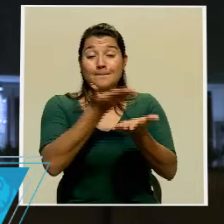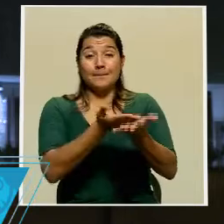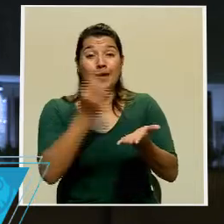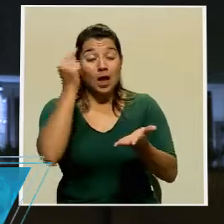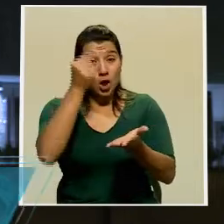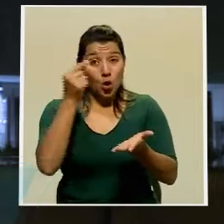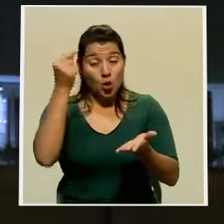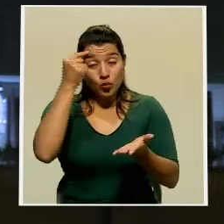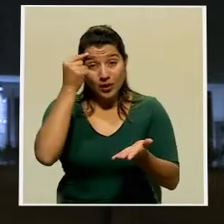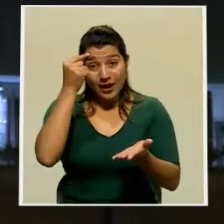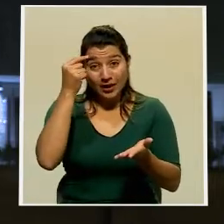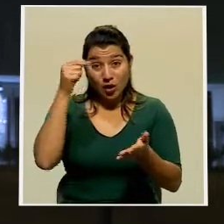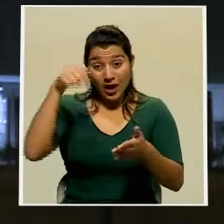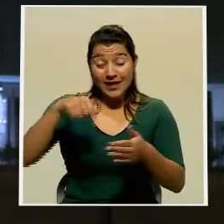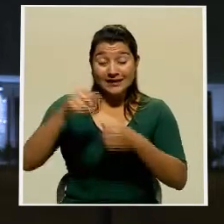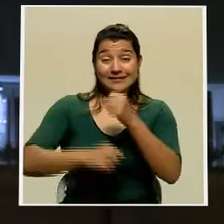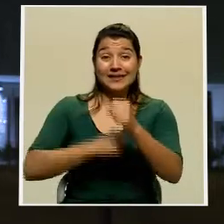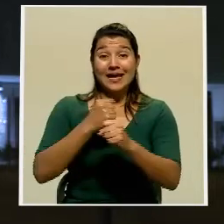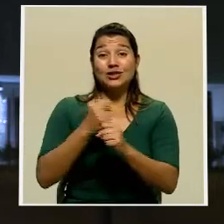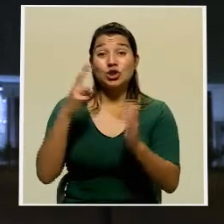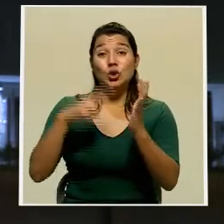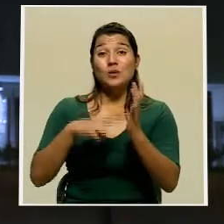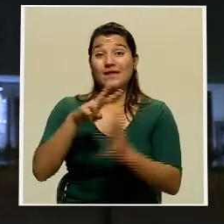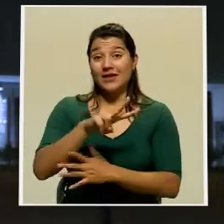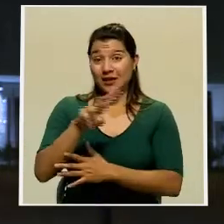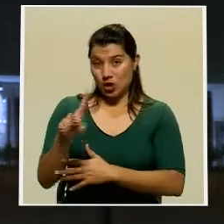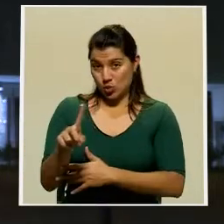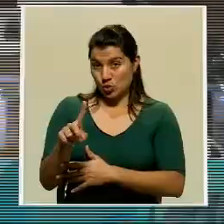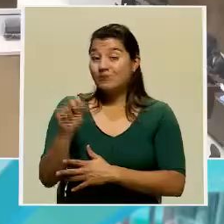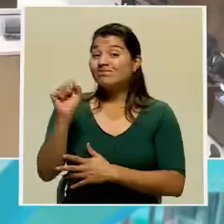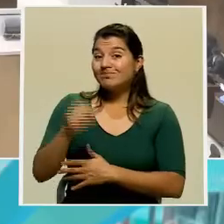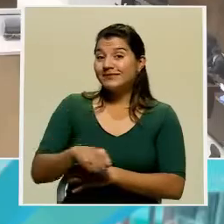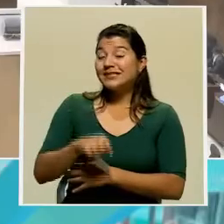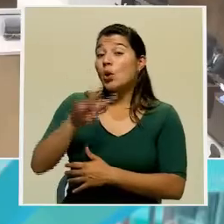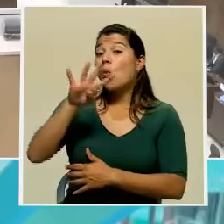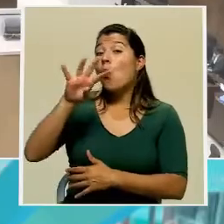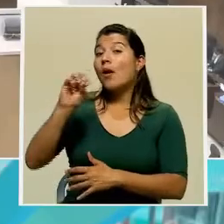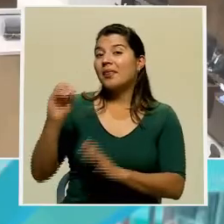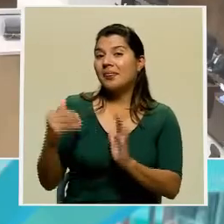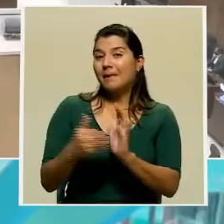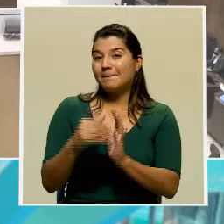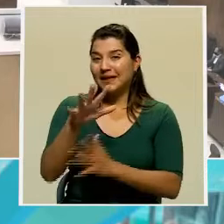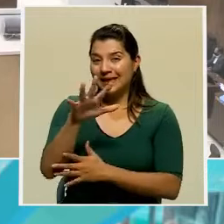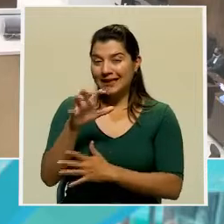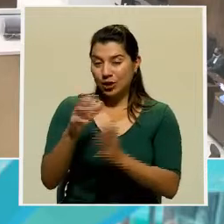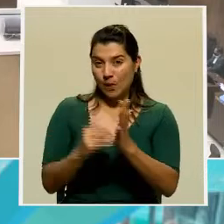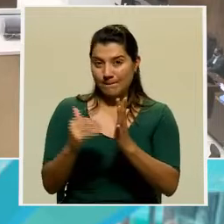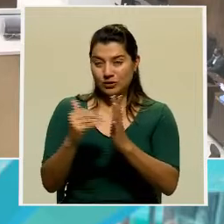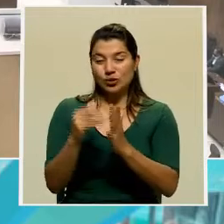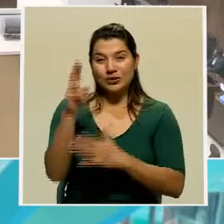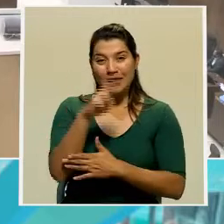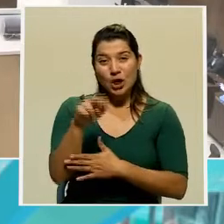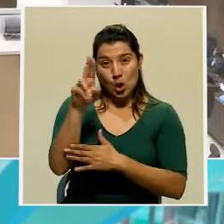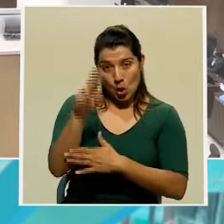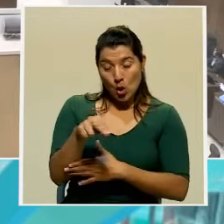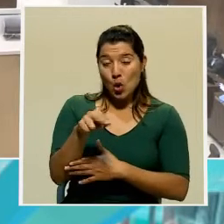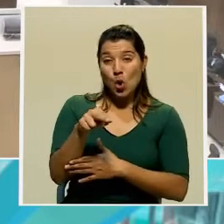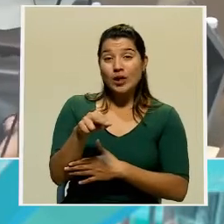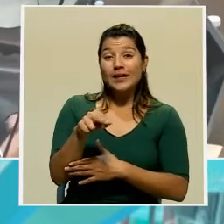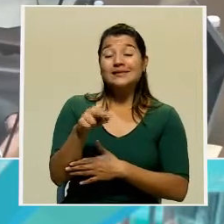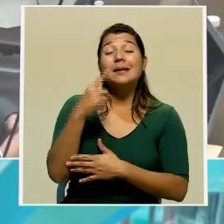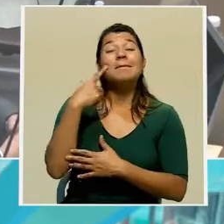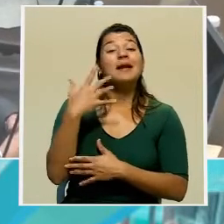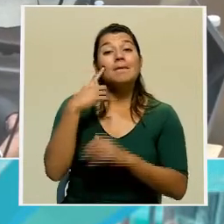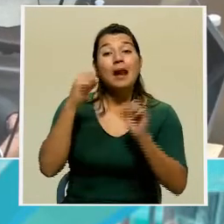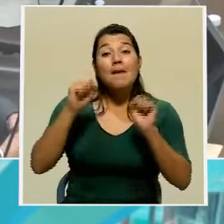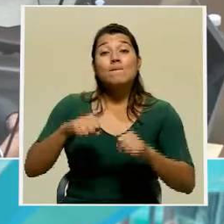Ejecutivo durante el 2021. Como usted lo dice, son 40.500 millones de colones los que se estarán utilizando para